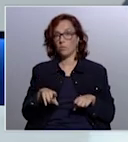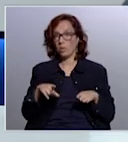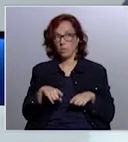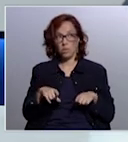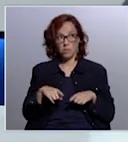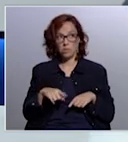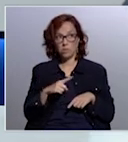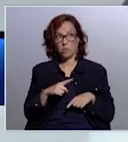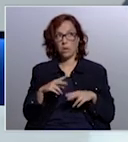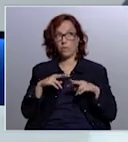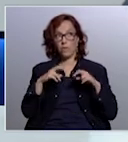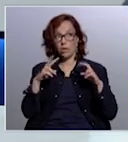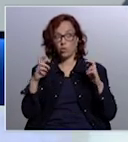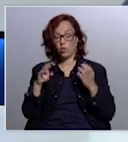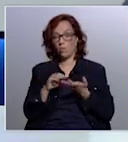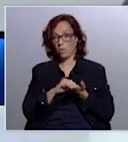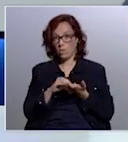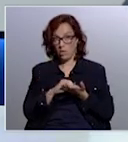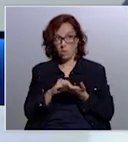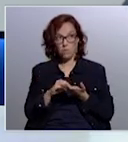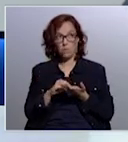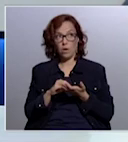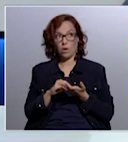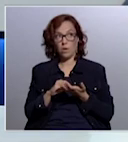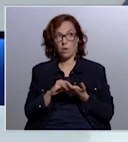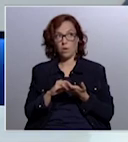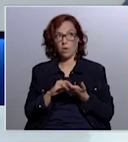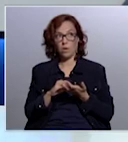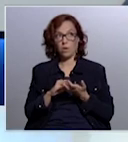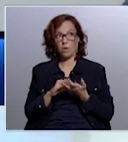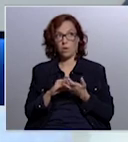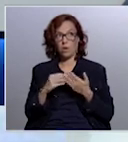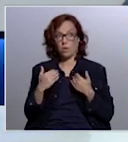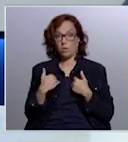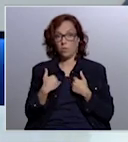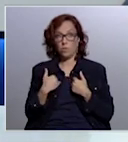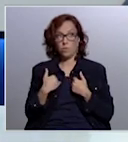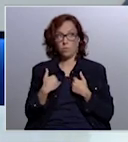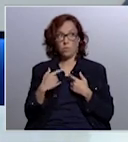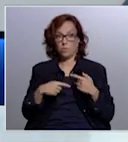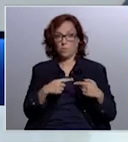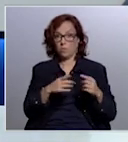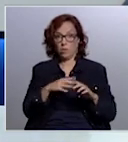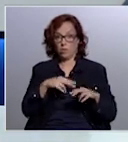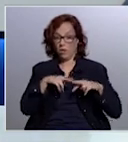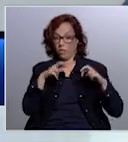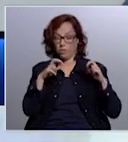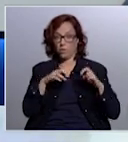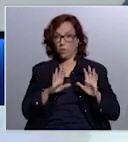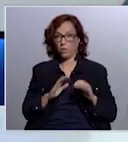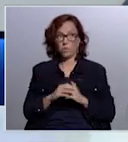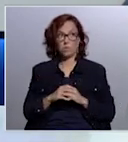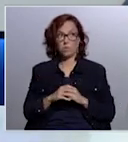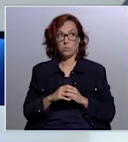está haciendo la investigación administrativa que yo tengo que dar todas las garantías del caso para que eso siga corriendo y que